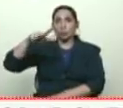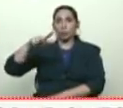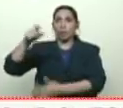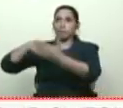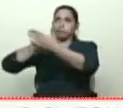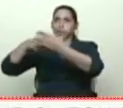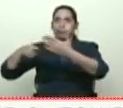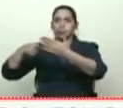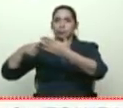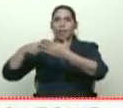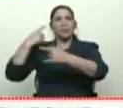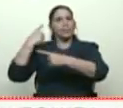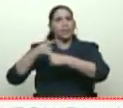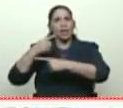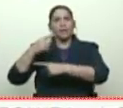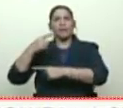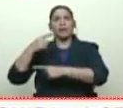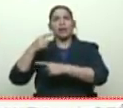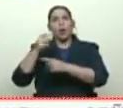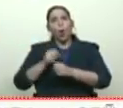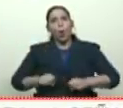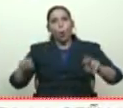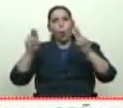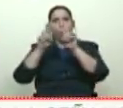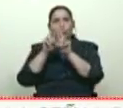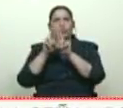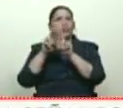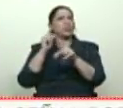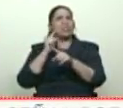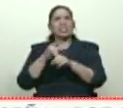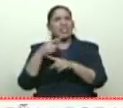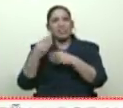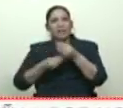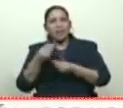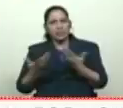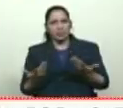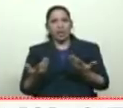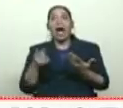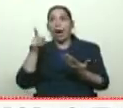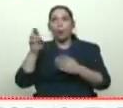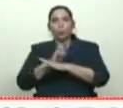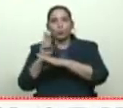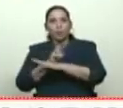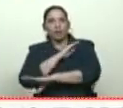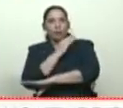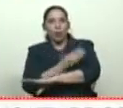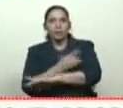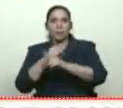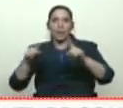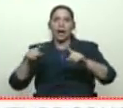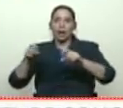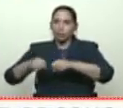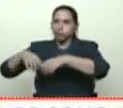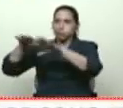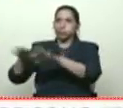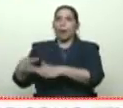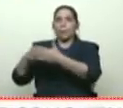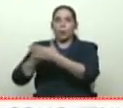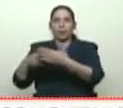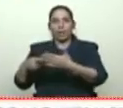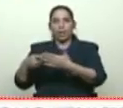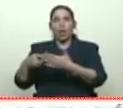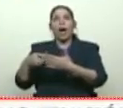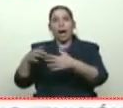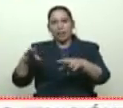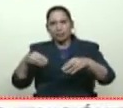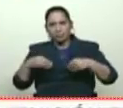término, usar su fuerza para romper el bloqueo. Por eso nosotros le hemos dicho, el presidente ha dicho, aceptamos ayuda humanitaria